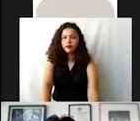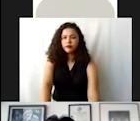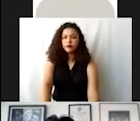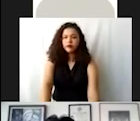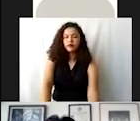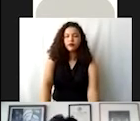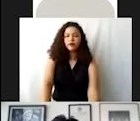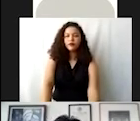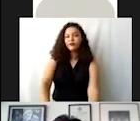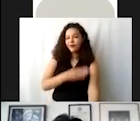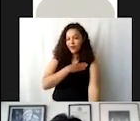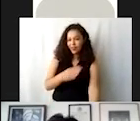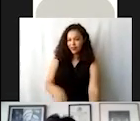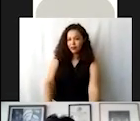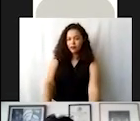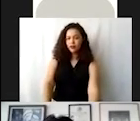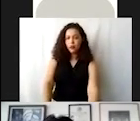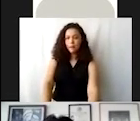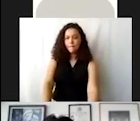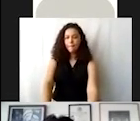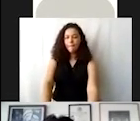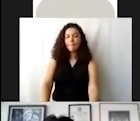Bueno, cambio de domicilio.